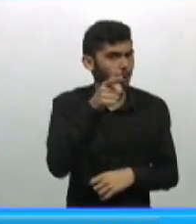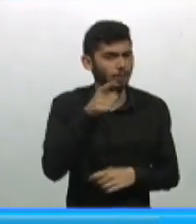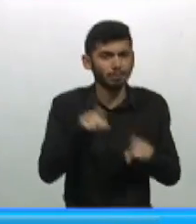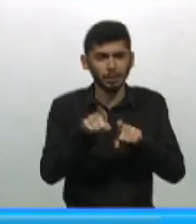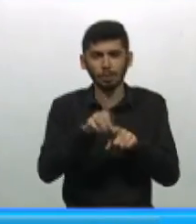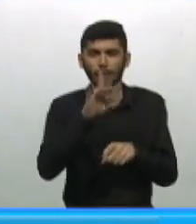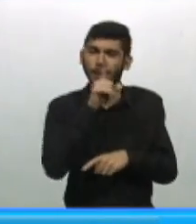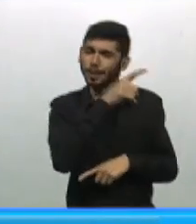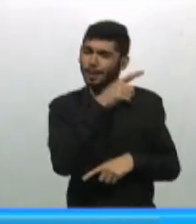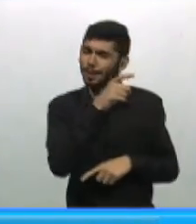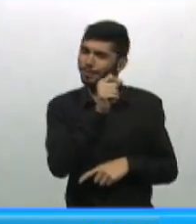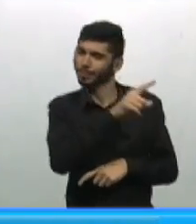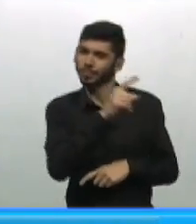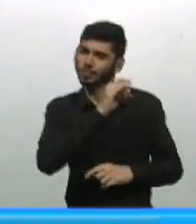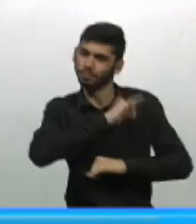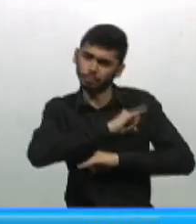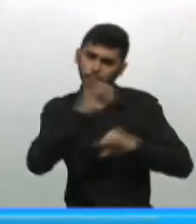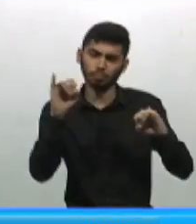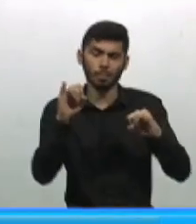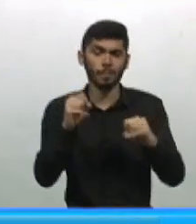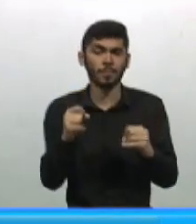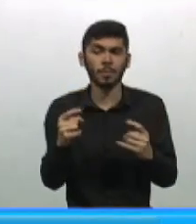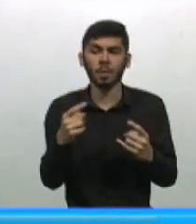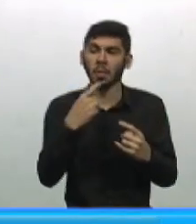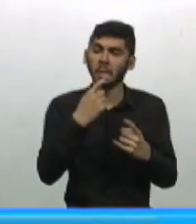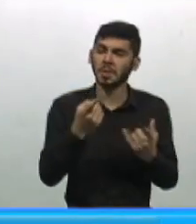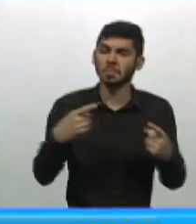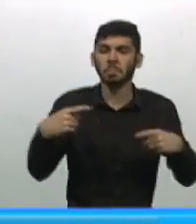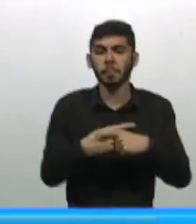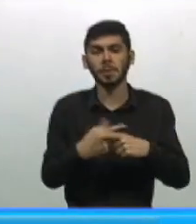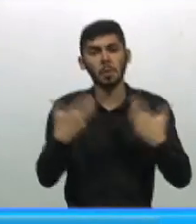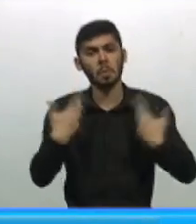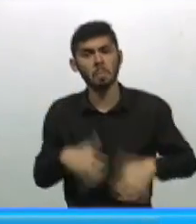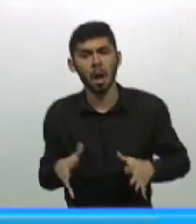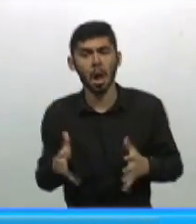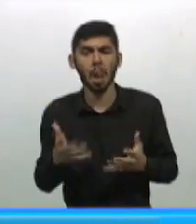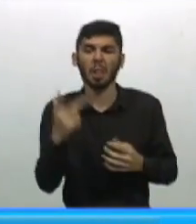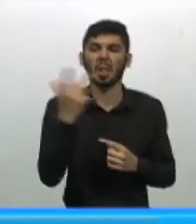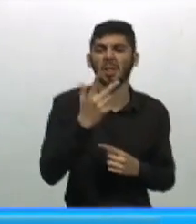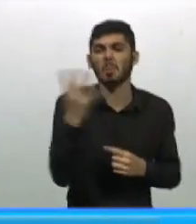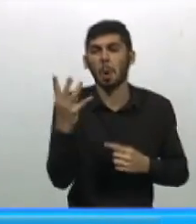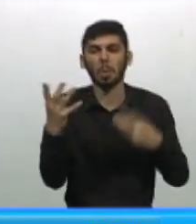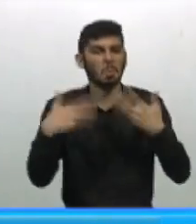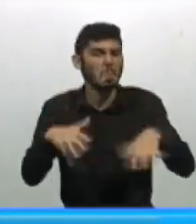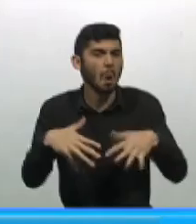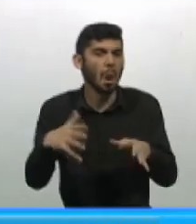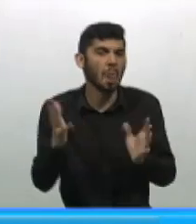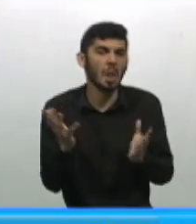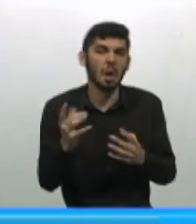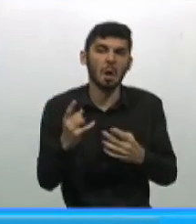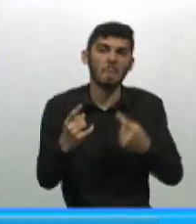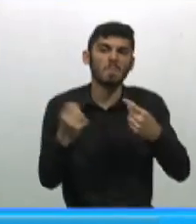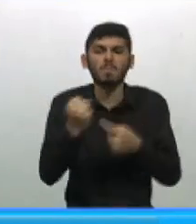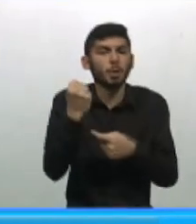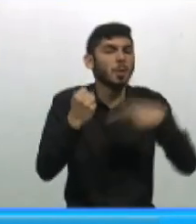el entrenador de ellos diciendo que era un partido más que por ahí no no debería existir que es un partido que que no sirve de